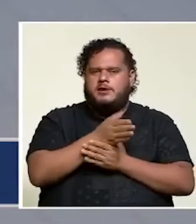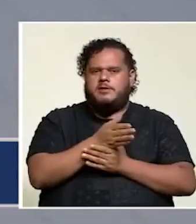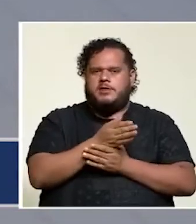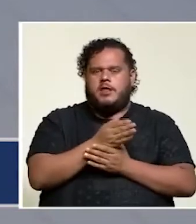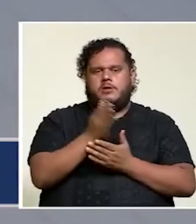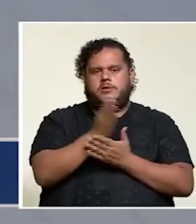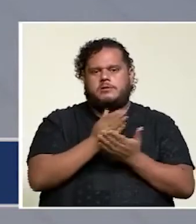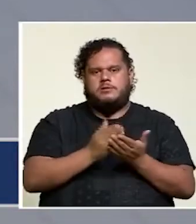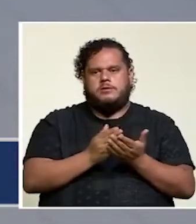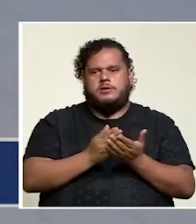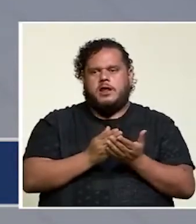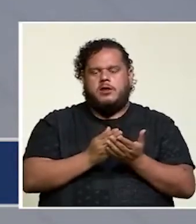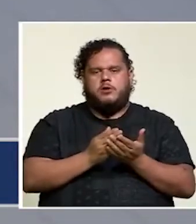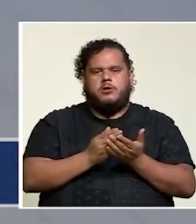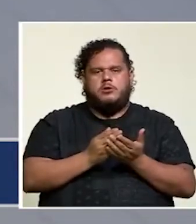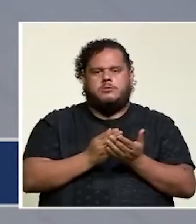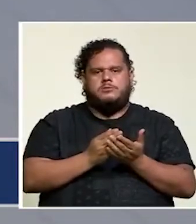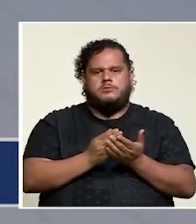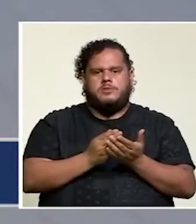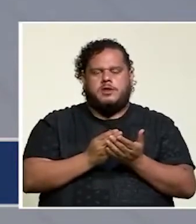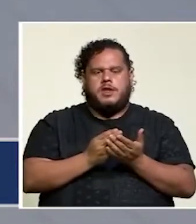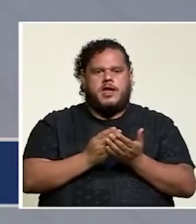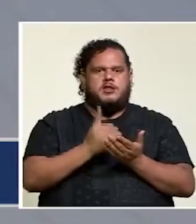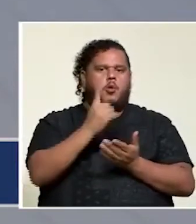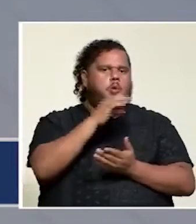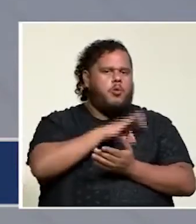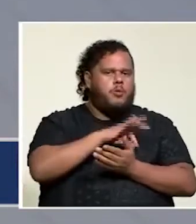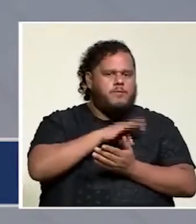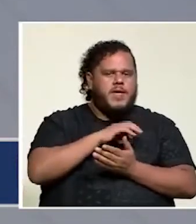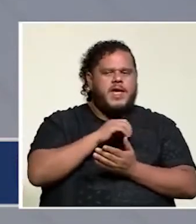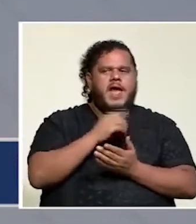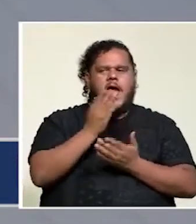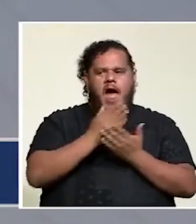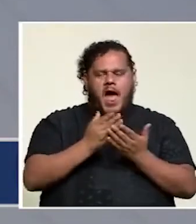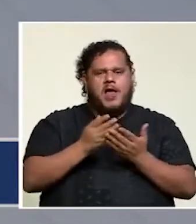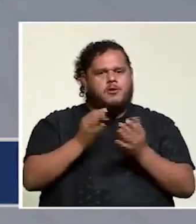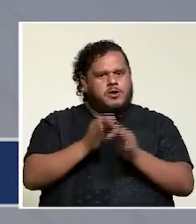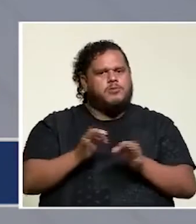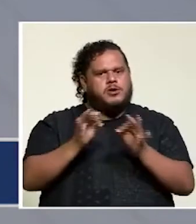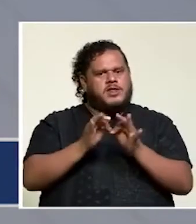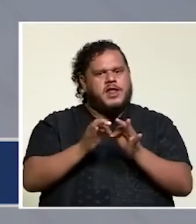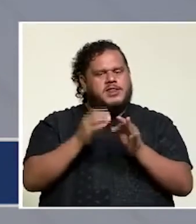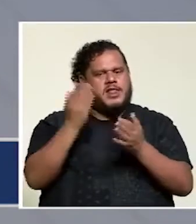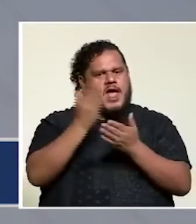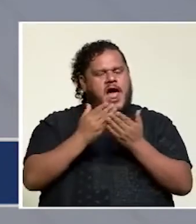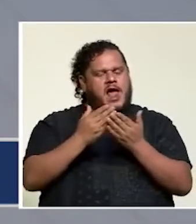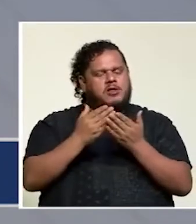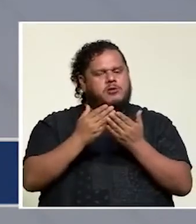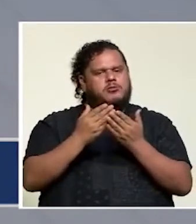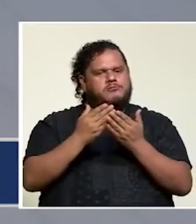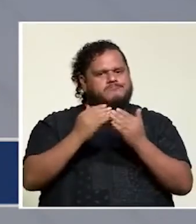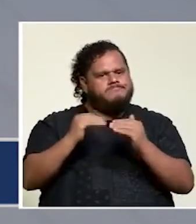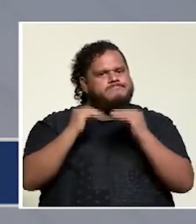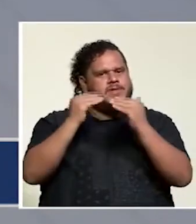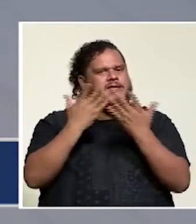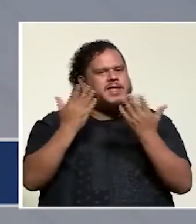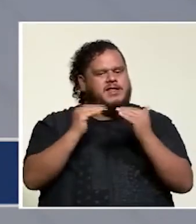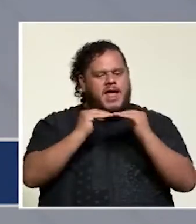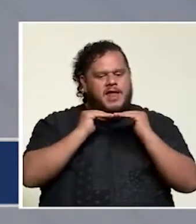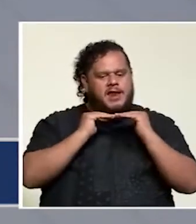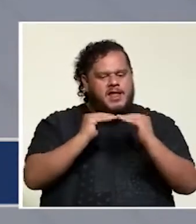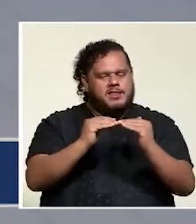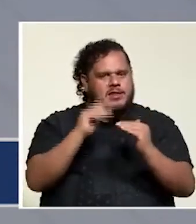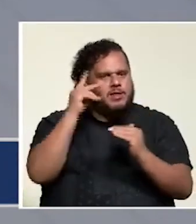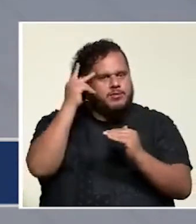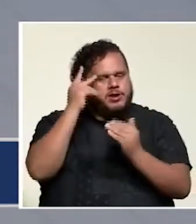con algo que viene siendo un bien y un activo muy importante, muy determinante, que es la estabilidad política, ¿verdad?